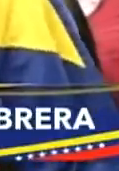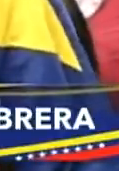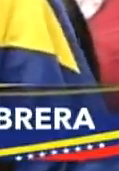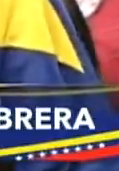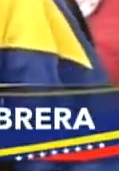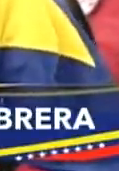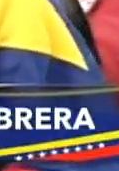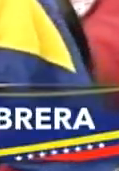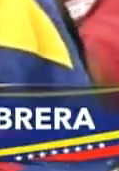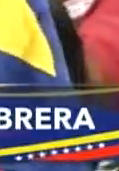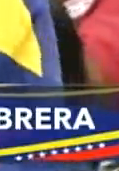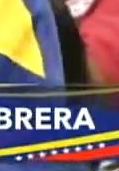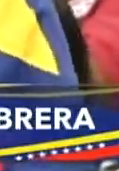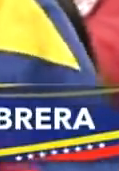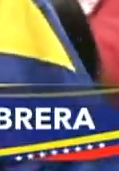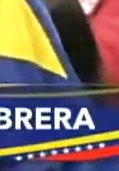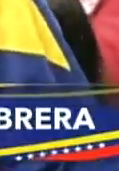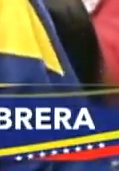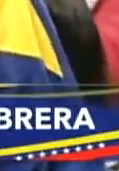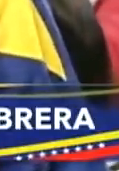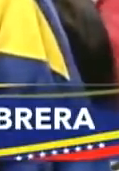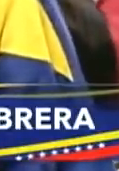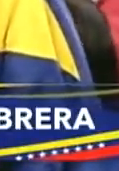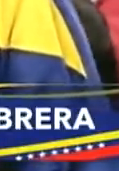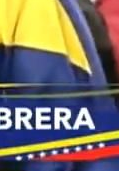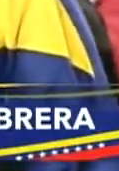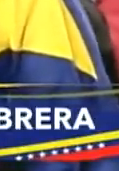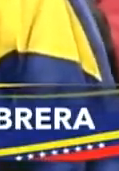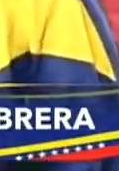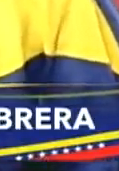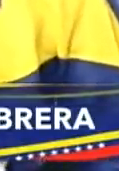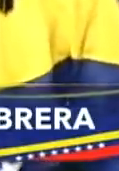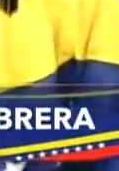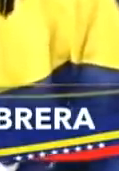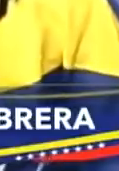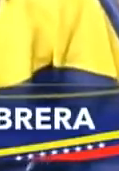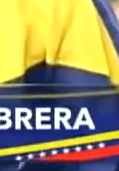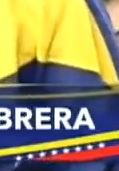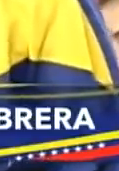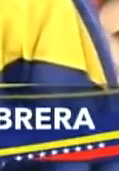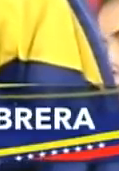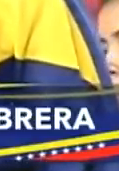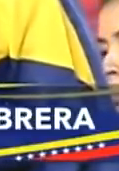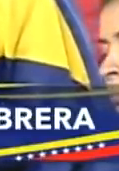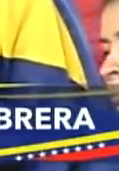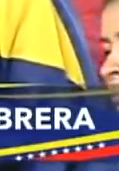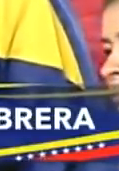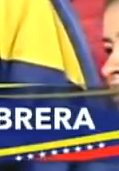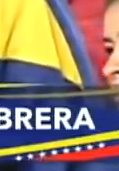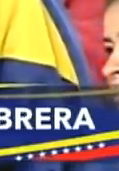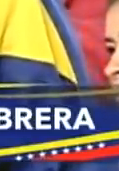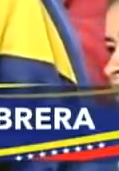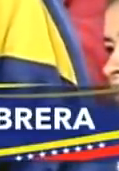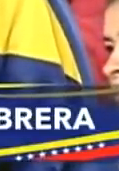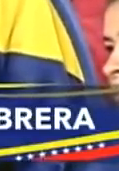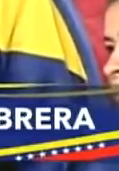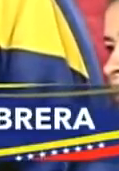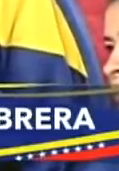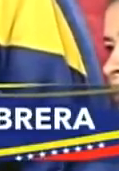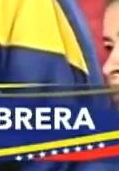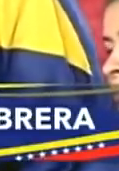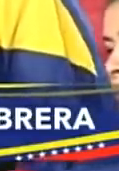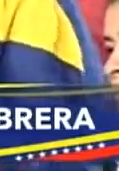clases de la de la de las bases de la clase obrera un plan de recuperación para pérez